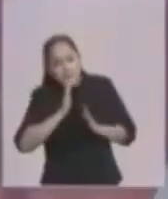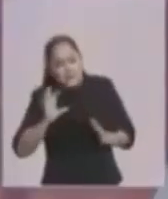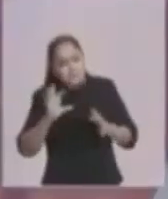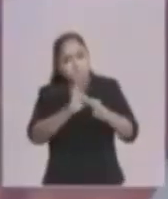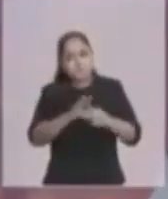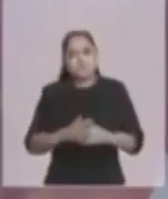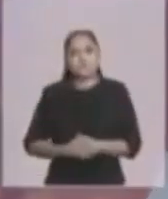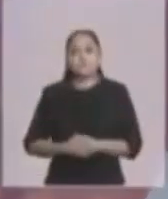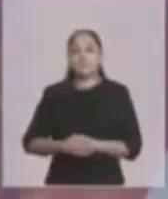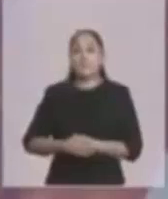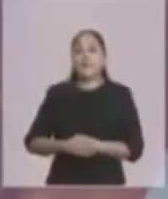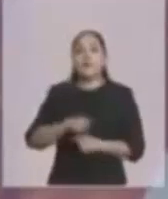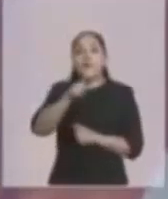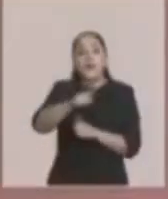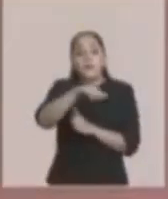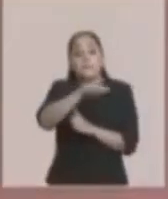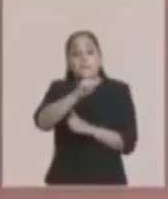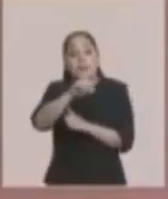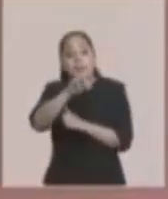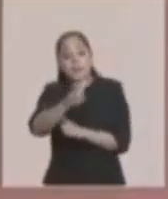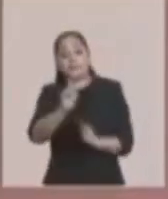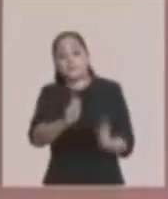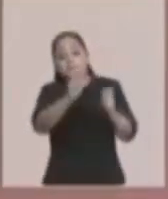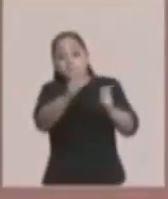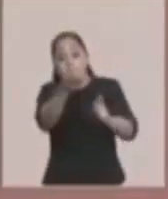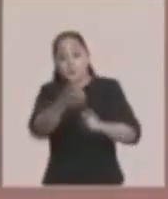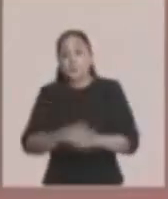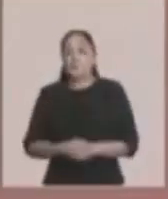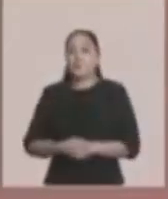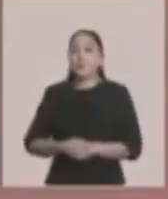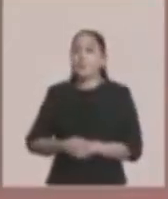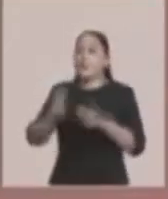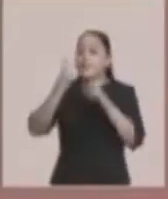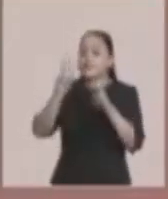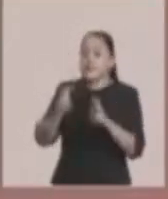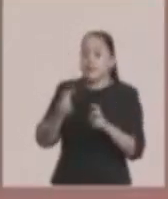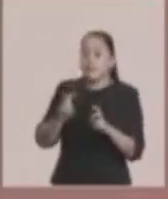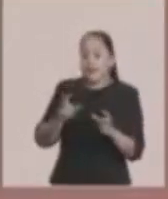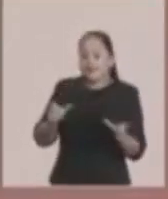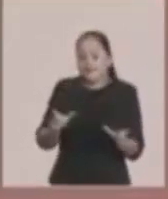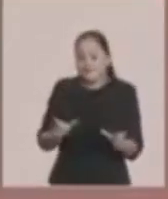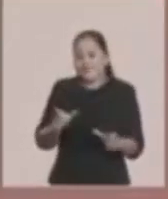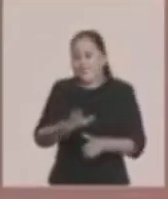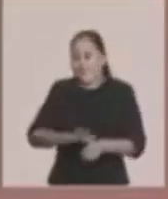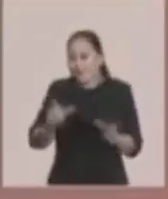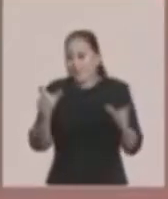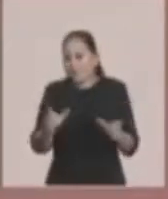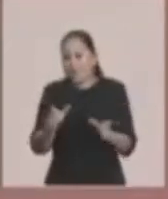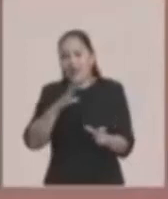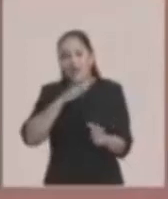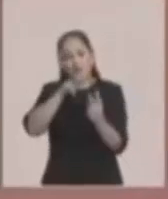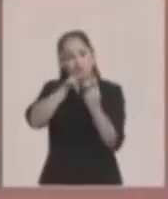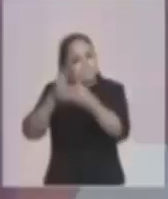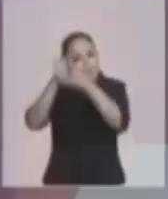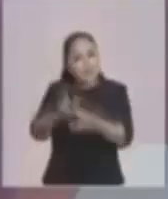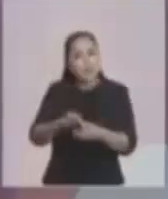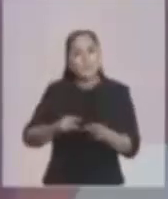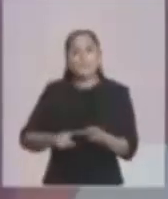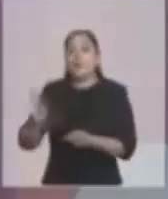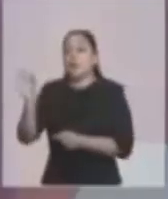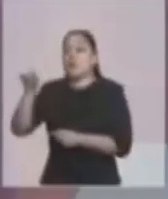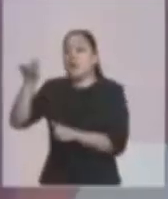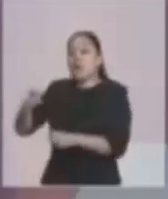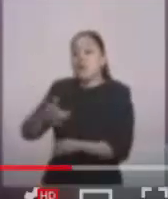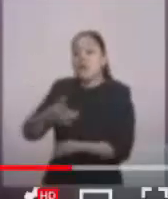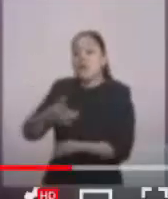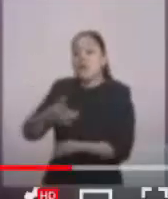Antonio, adelante. Sí, en este okay. tema de seguridad tenemos básicamente dos opciones. A la ver. Primera y la segunda.